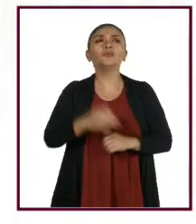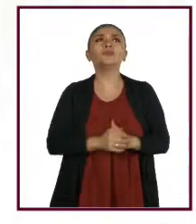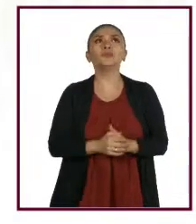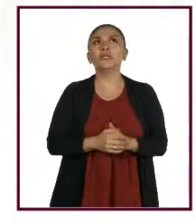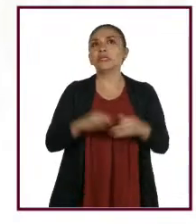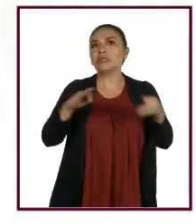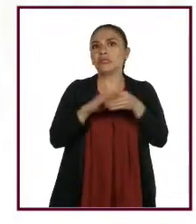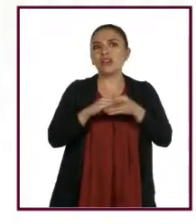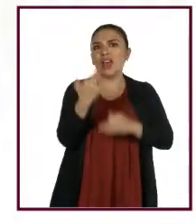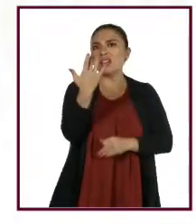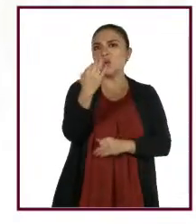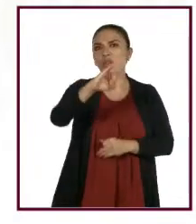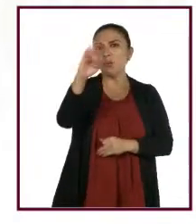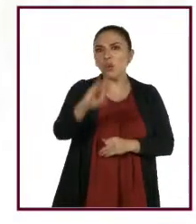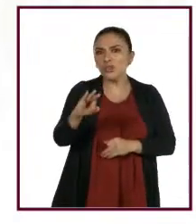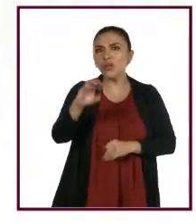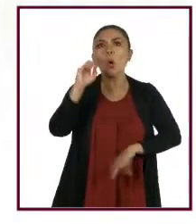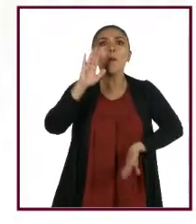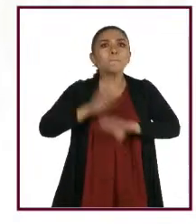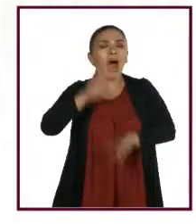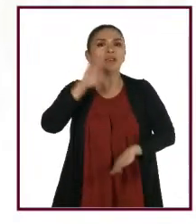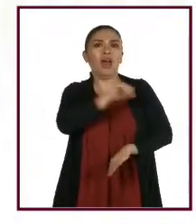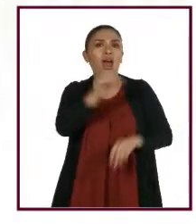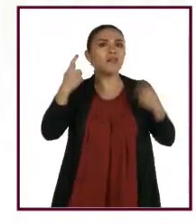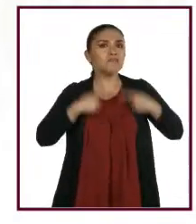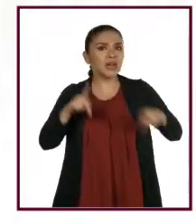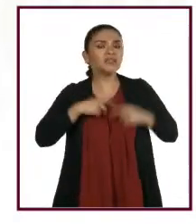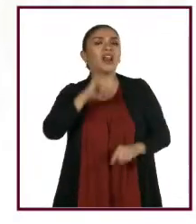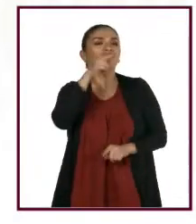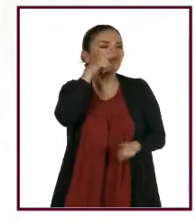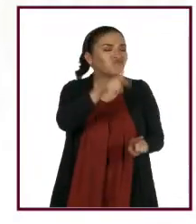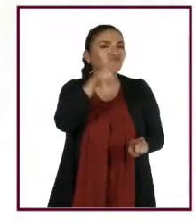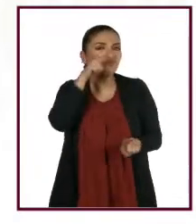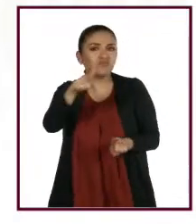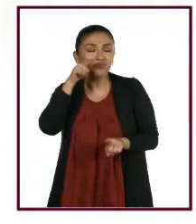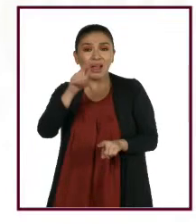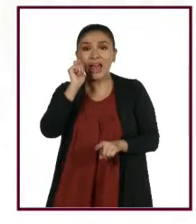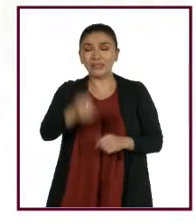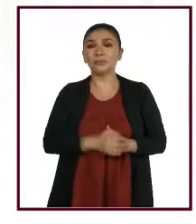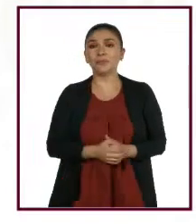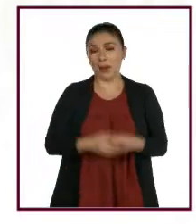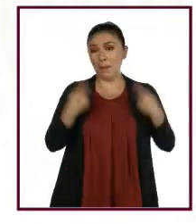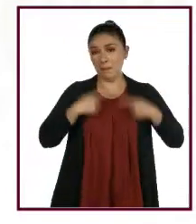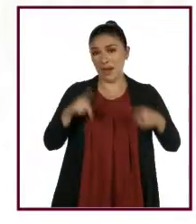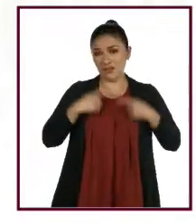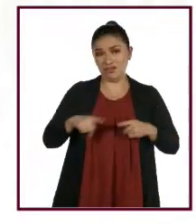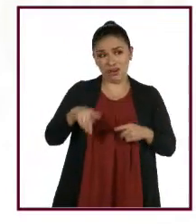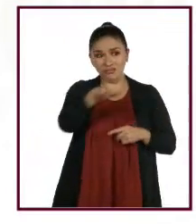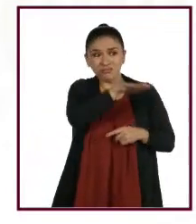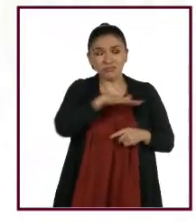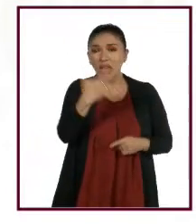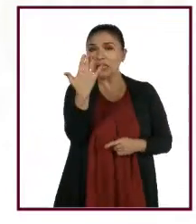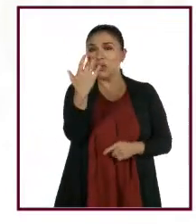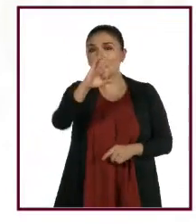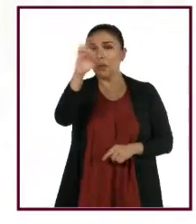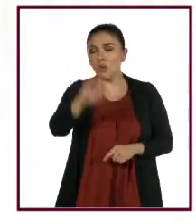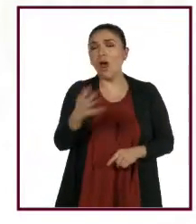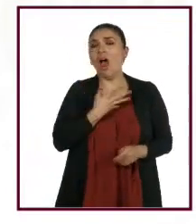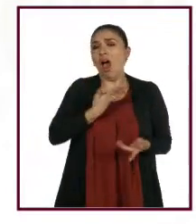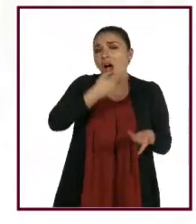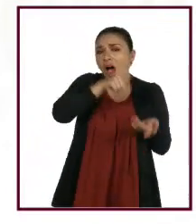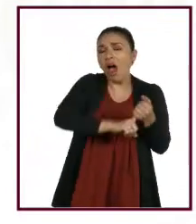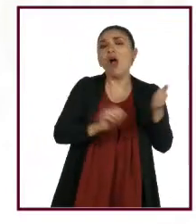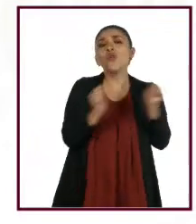del 50% de los casos. Es decir, que más allá del 50% de los casos van a tener un